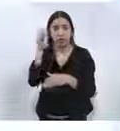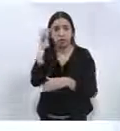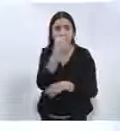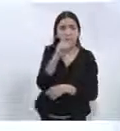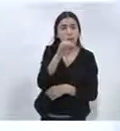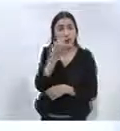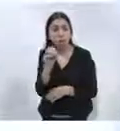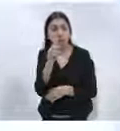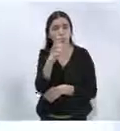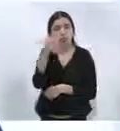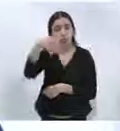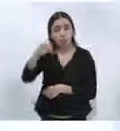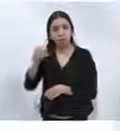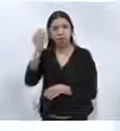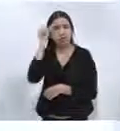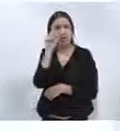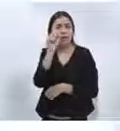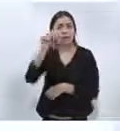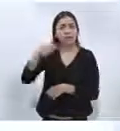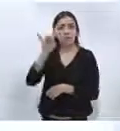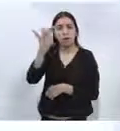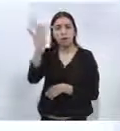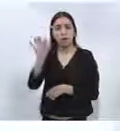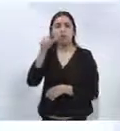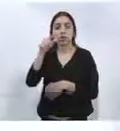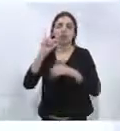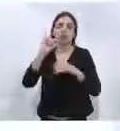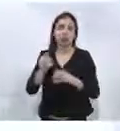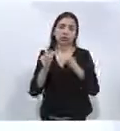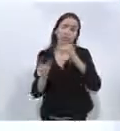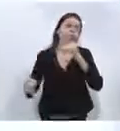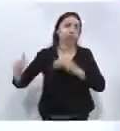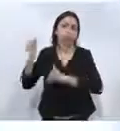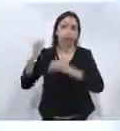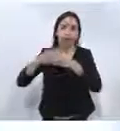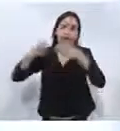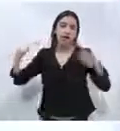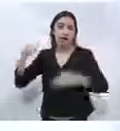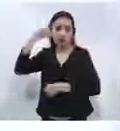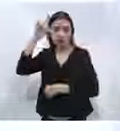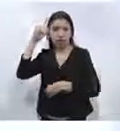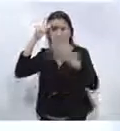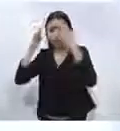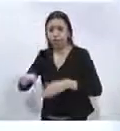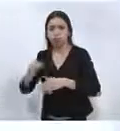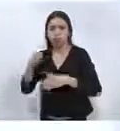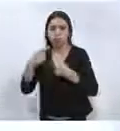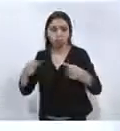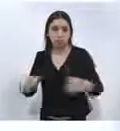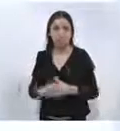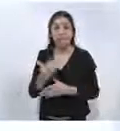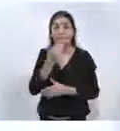1.900 que corresponden al 1,8% son grandes ganaderos de más de 1.000 cabezas. Uh-huh. O sea, nosotros nos enfocamos a un